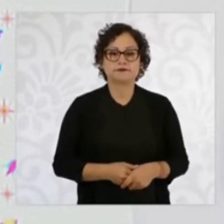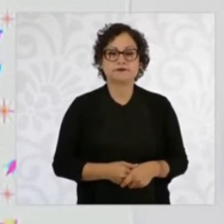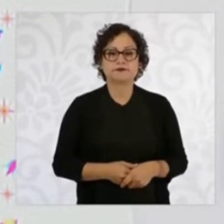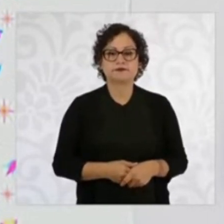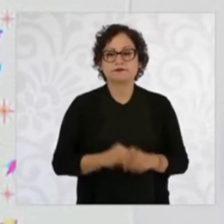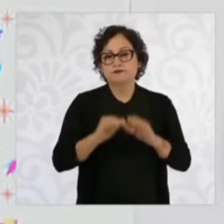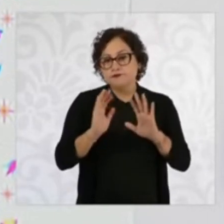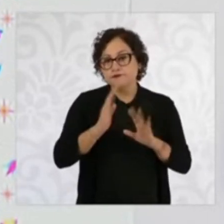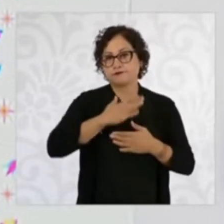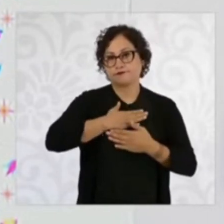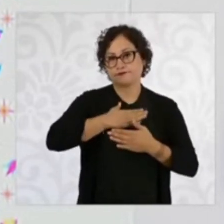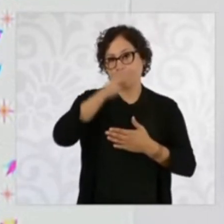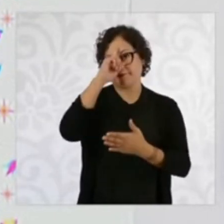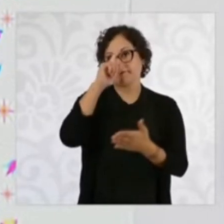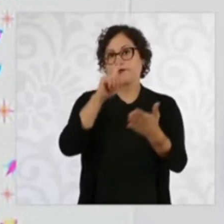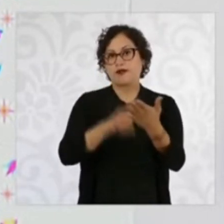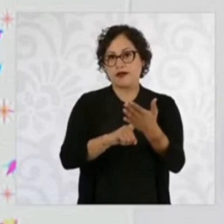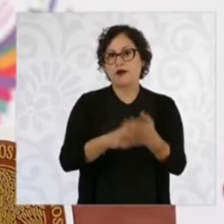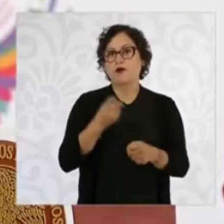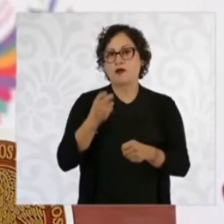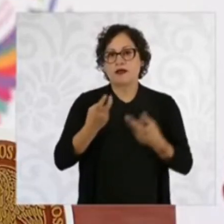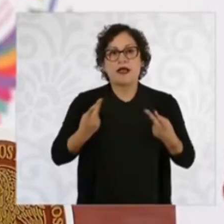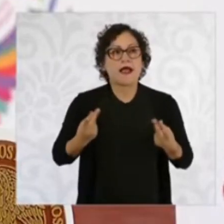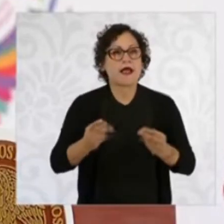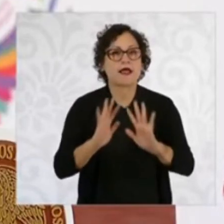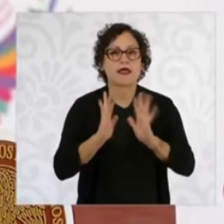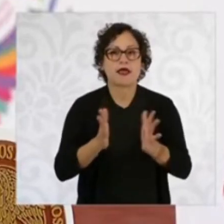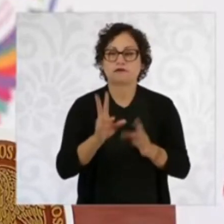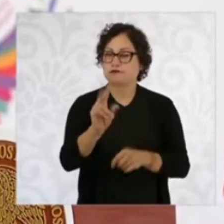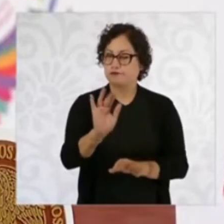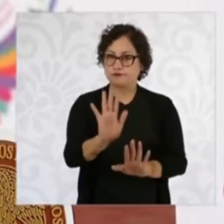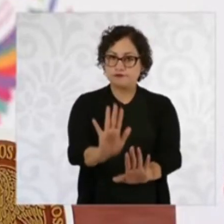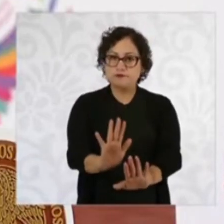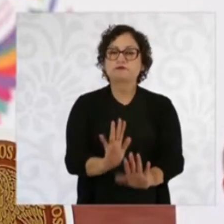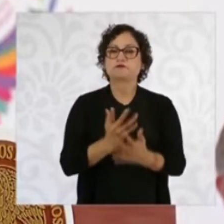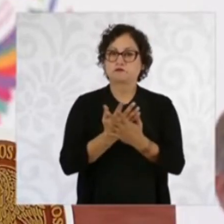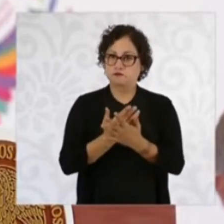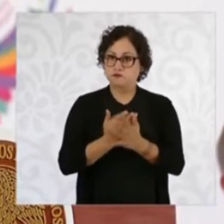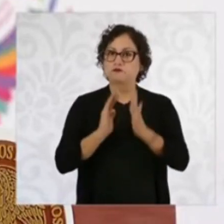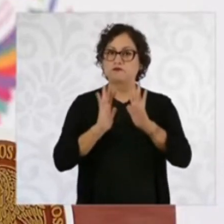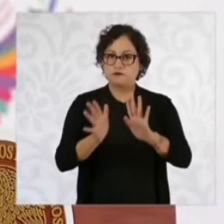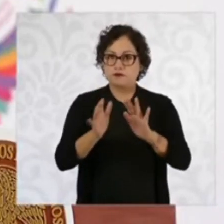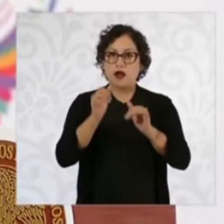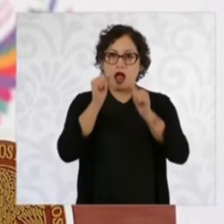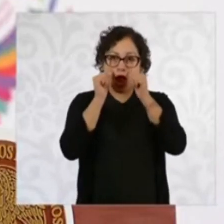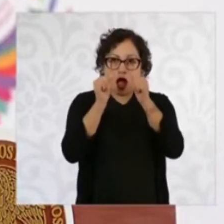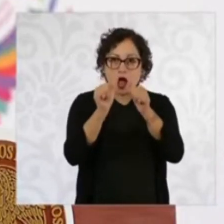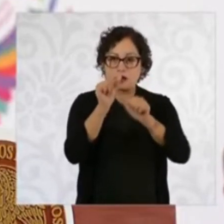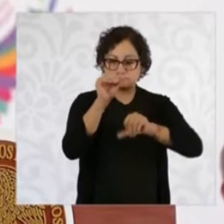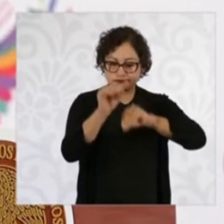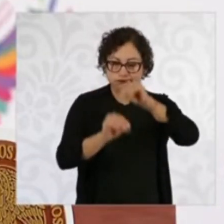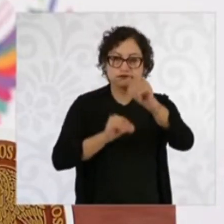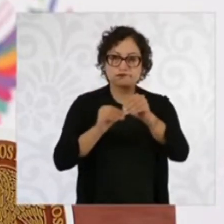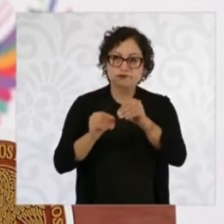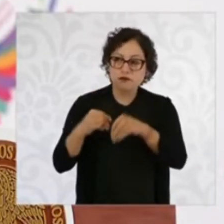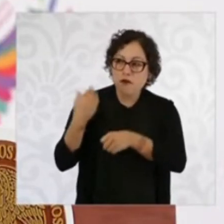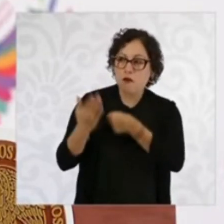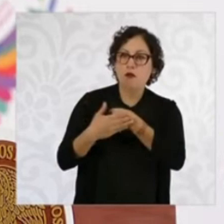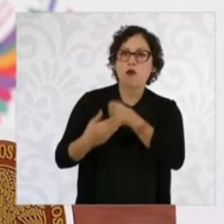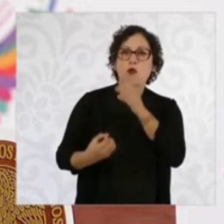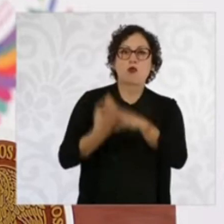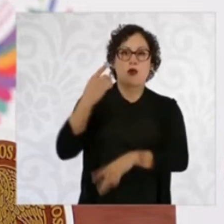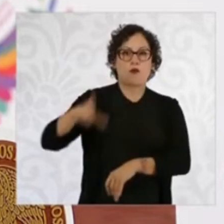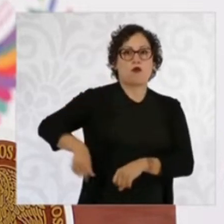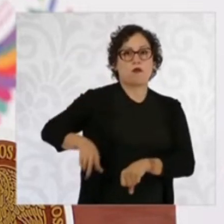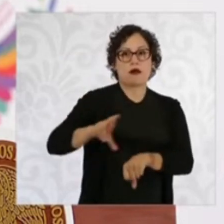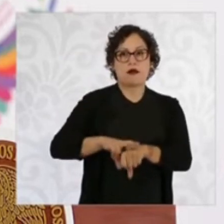Yo creo que no hay que adelantarse tanto. O sea, ya estamos trabajando en ello, está por entrar el nuevo gobernador, está